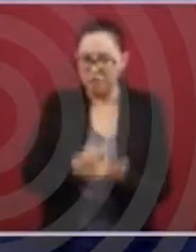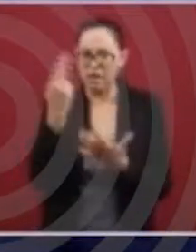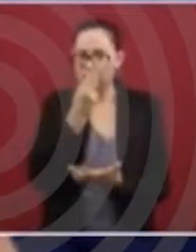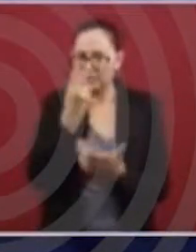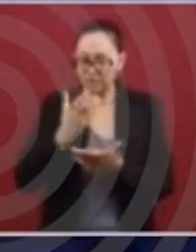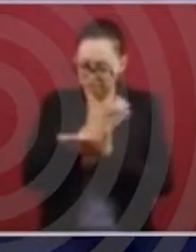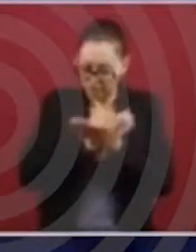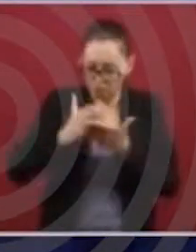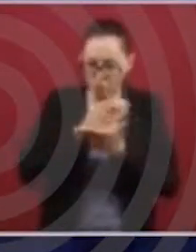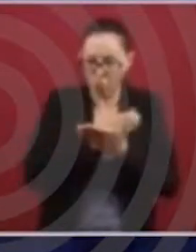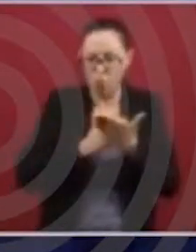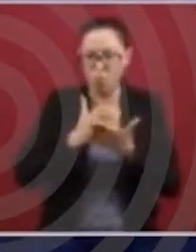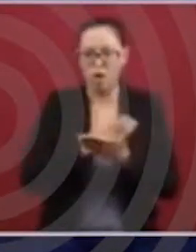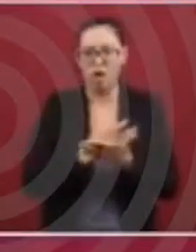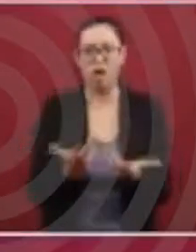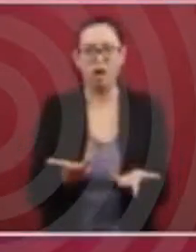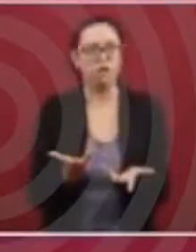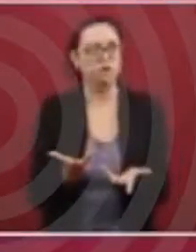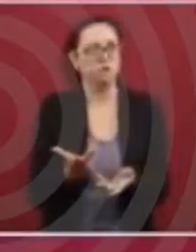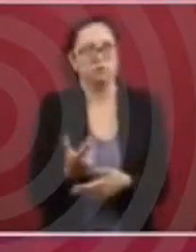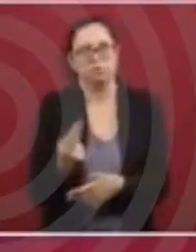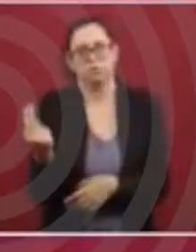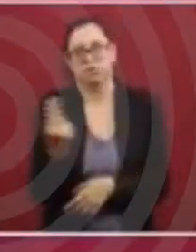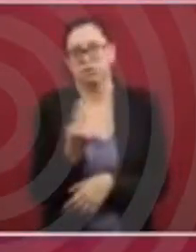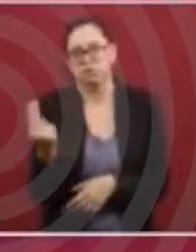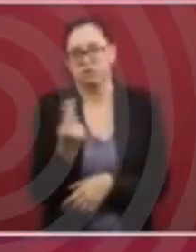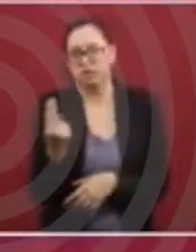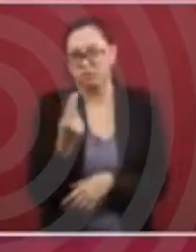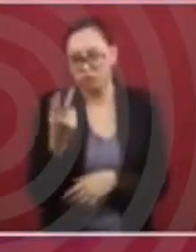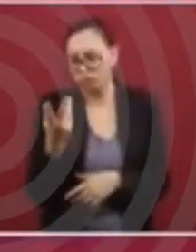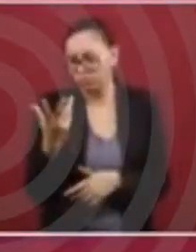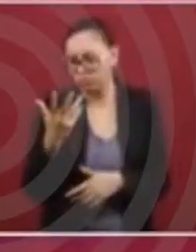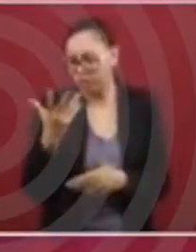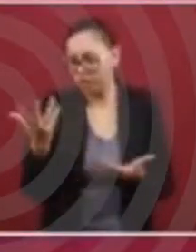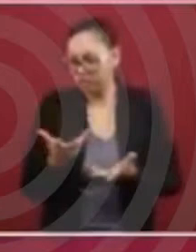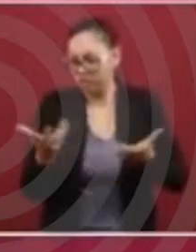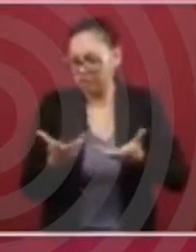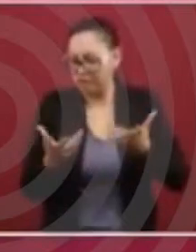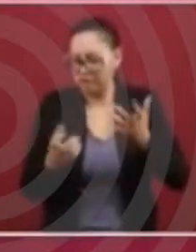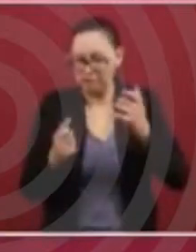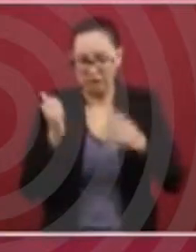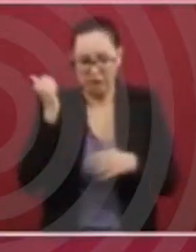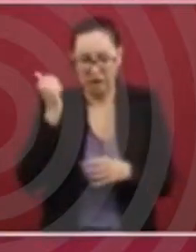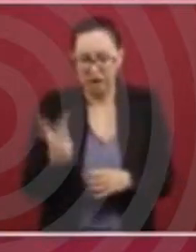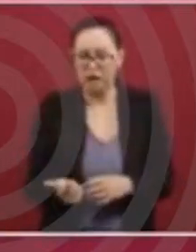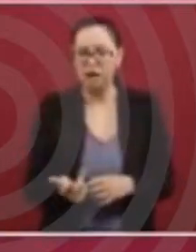Vamos a crear una especie de, le vamos a llamar la